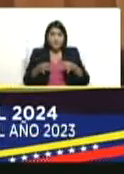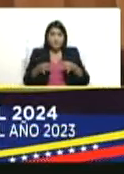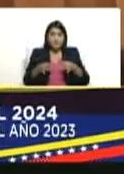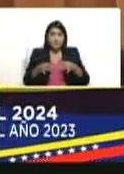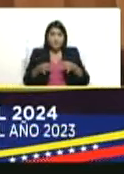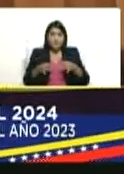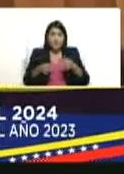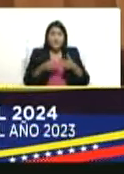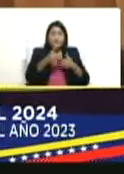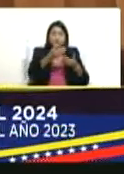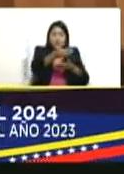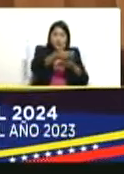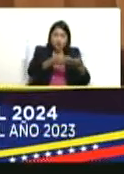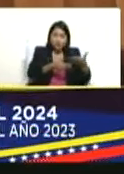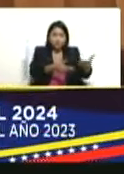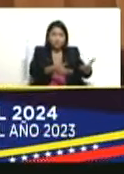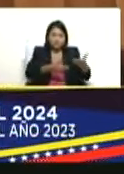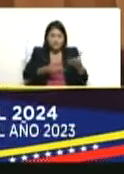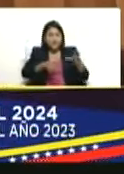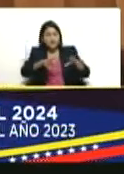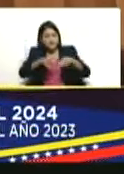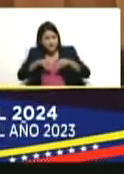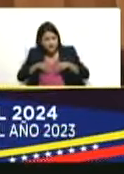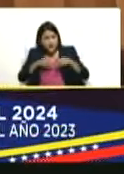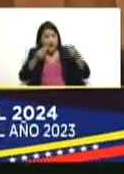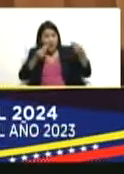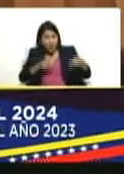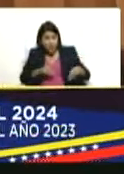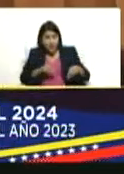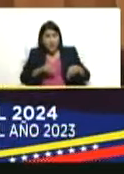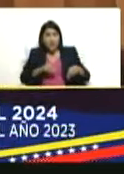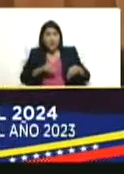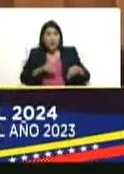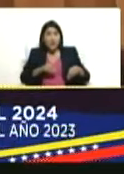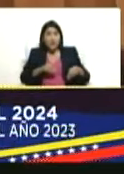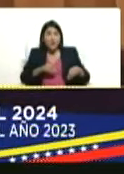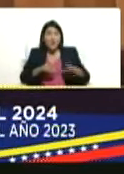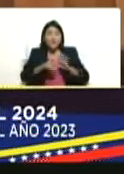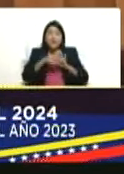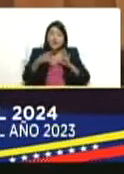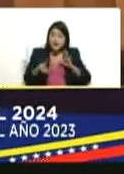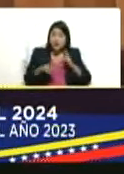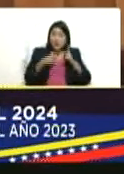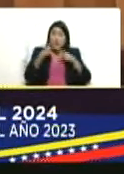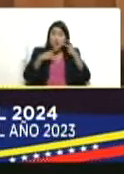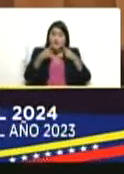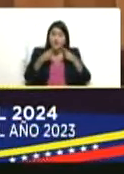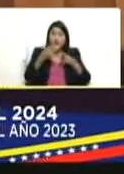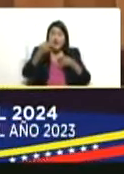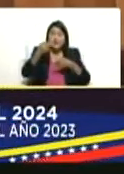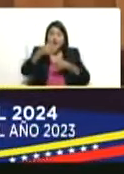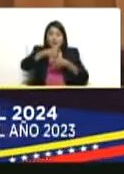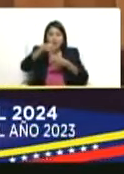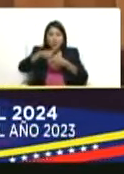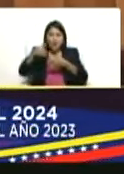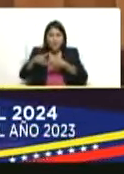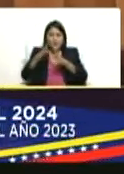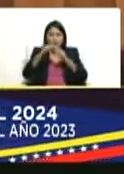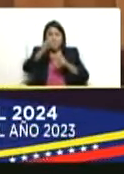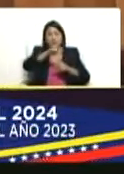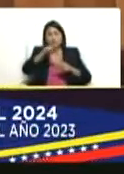siguiente procedimiento, conforme al acuerdo parcial sobre promoción de derechos políticos y garantías electorales para